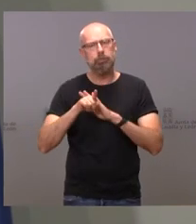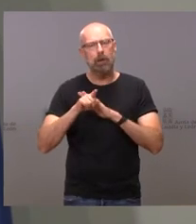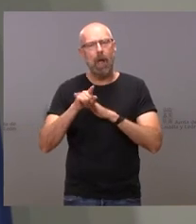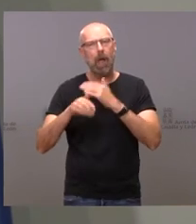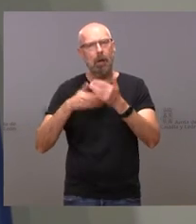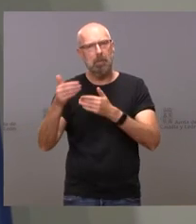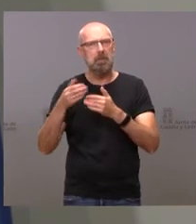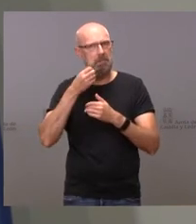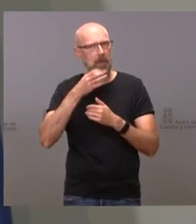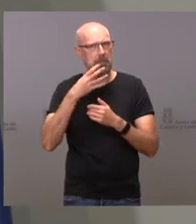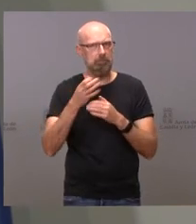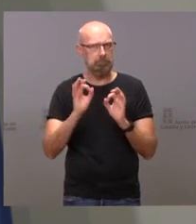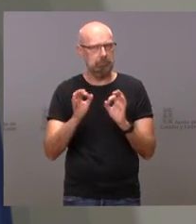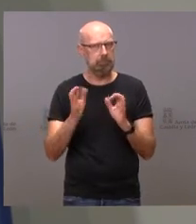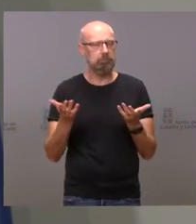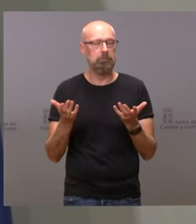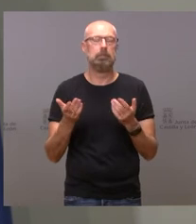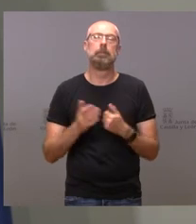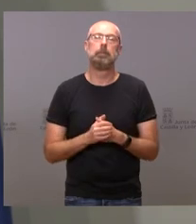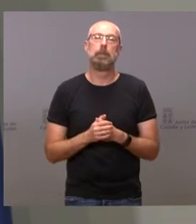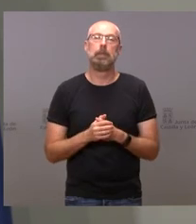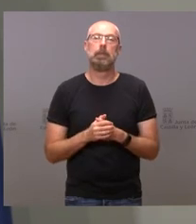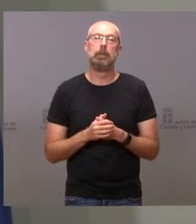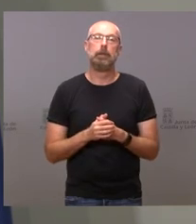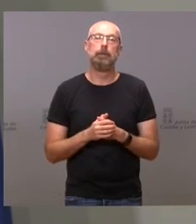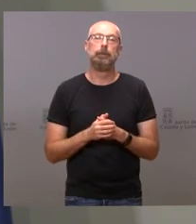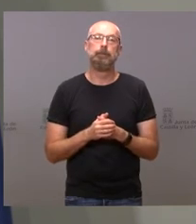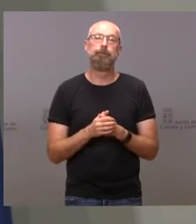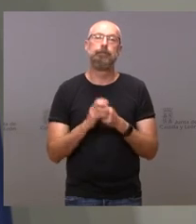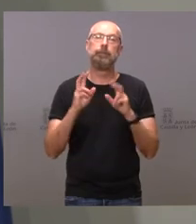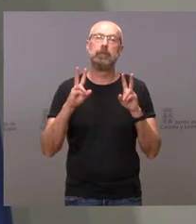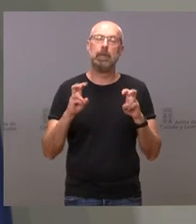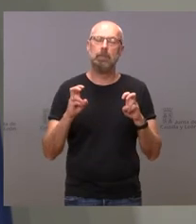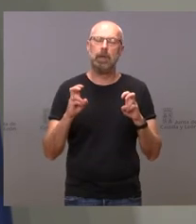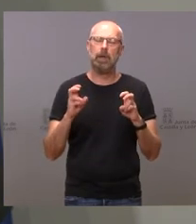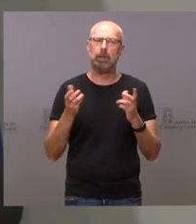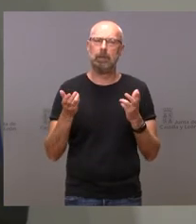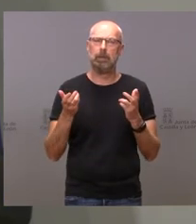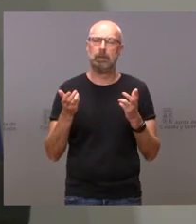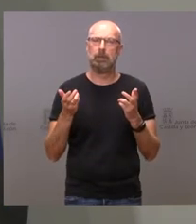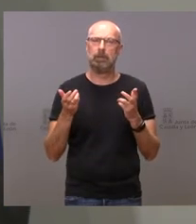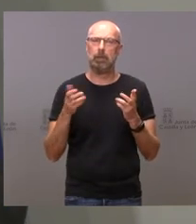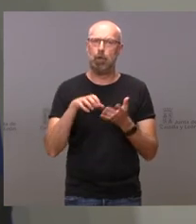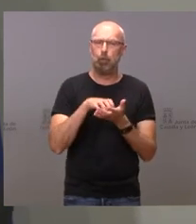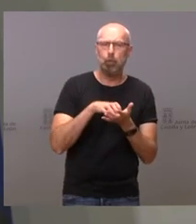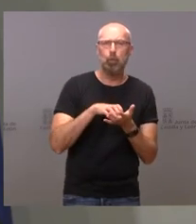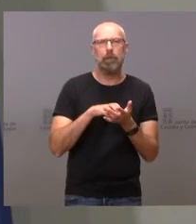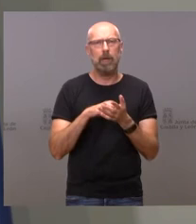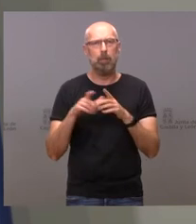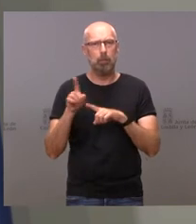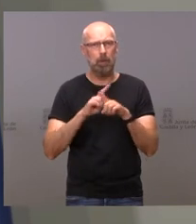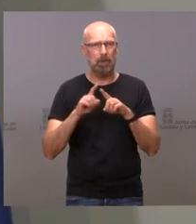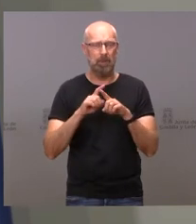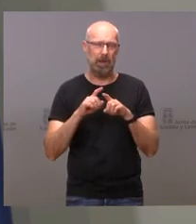buen ritmo. En lo que respecta a las inquietudes en el ámbito de las